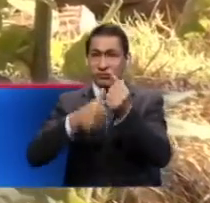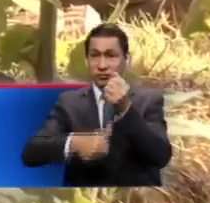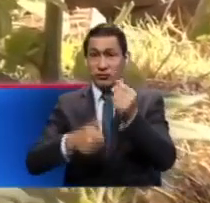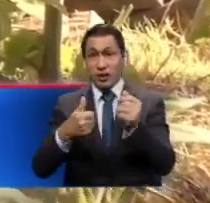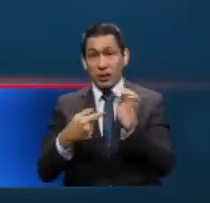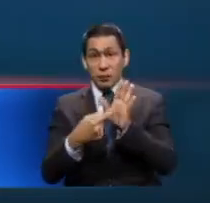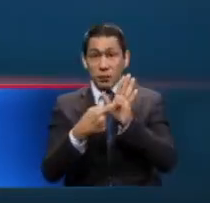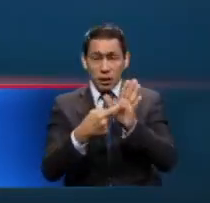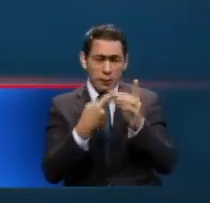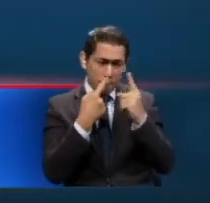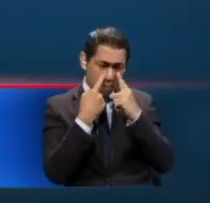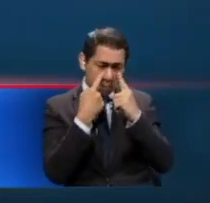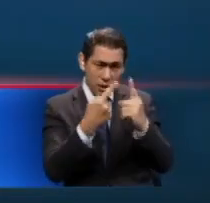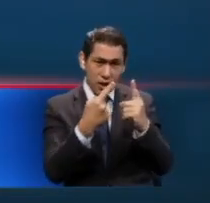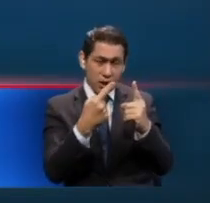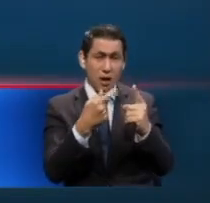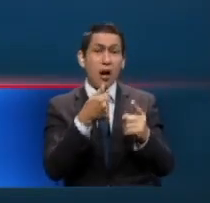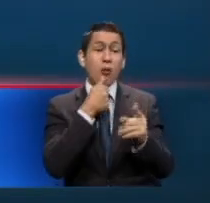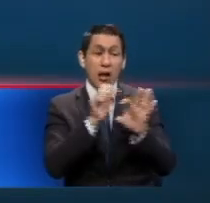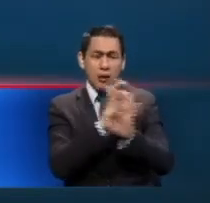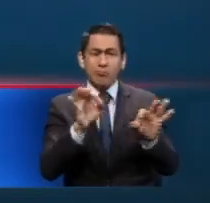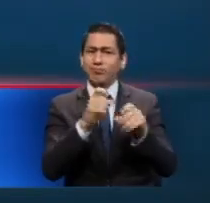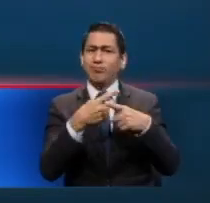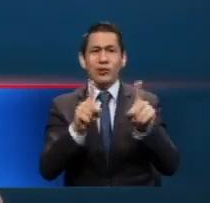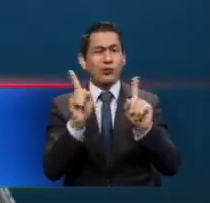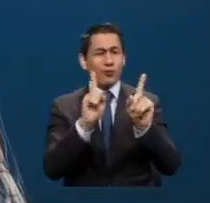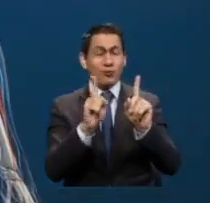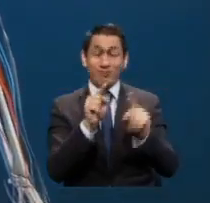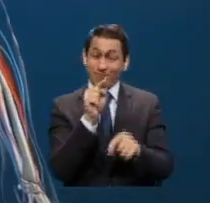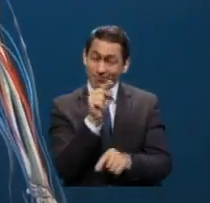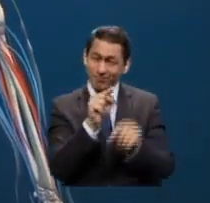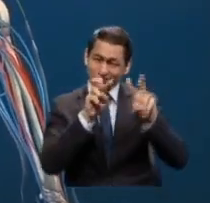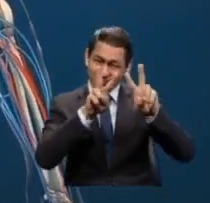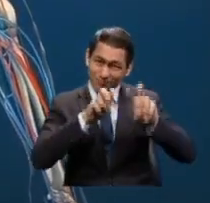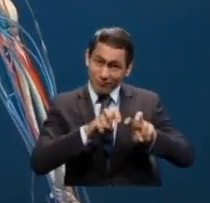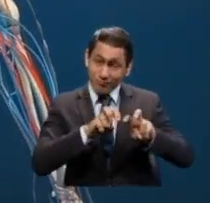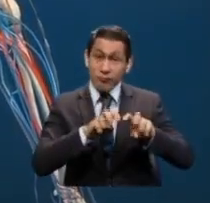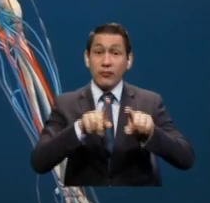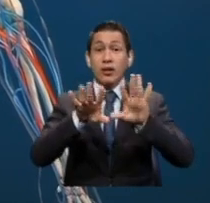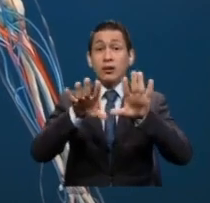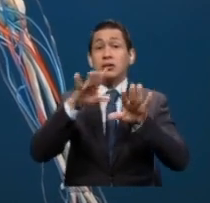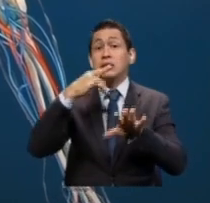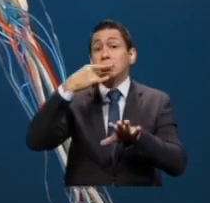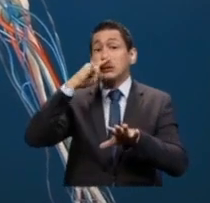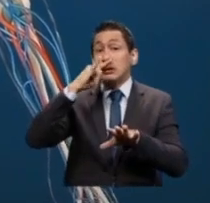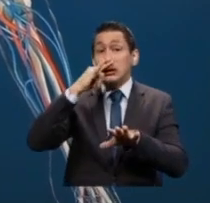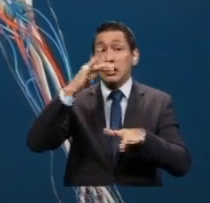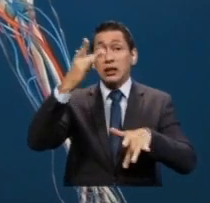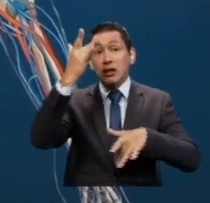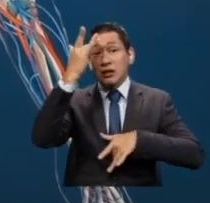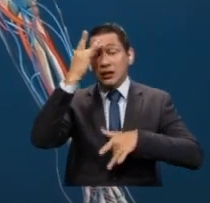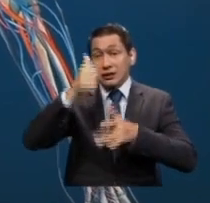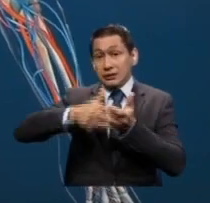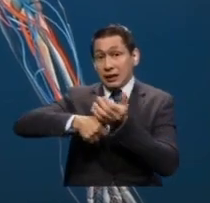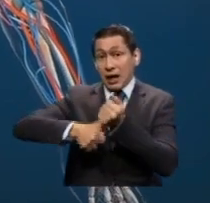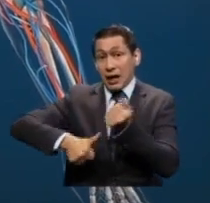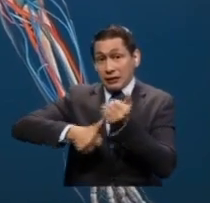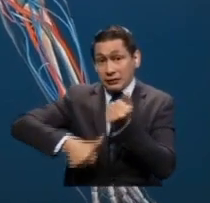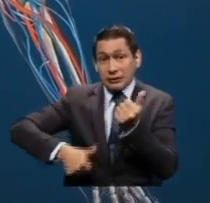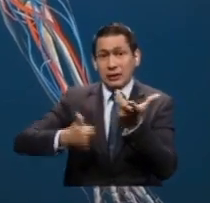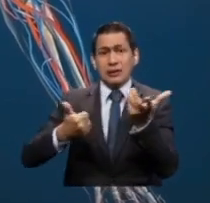parecer segura, en varias provincias del país su consumo estaría causando diarrea, cólera, hepatitis,